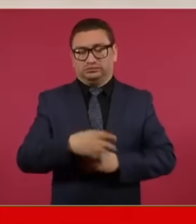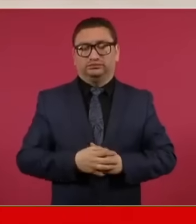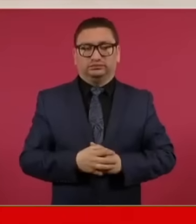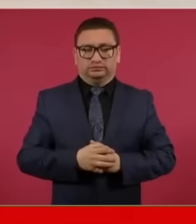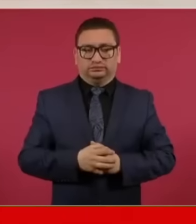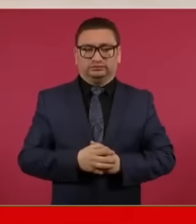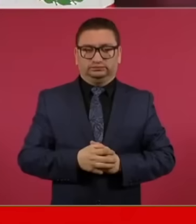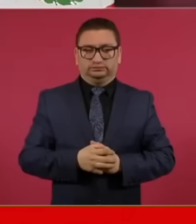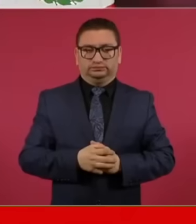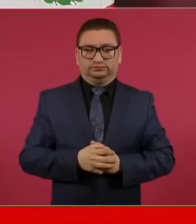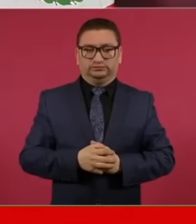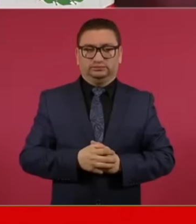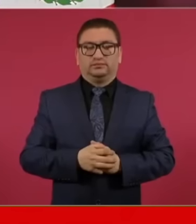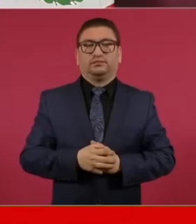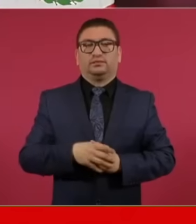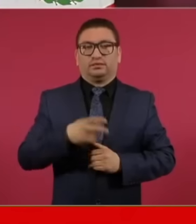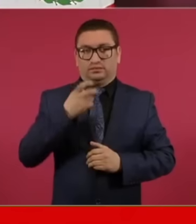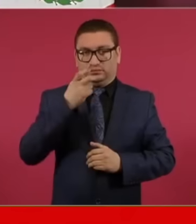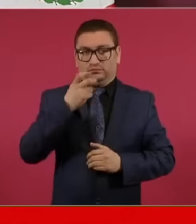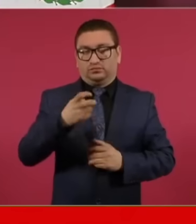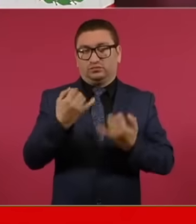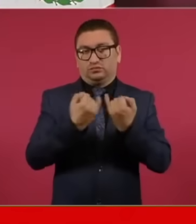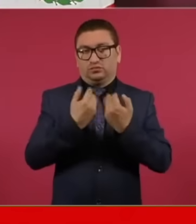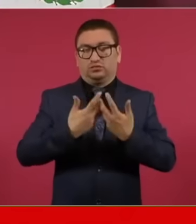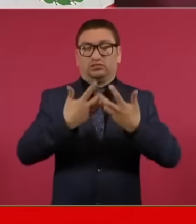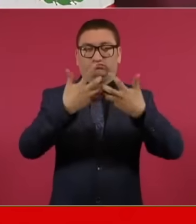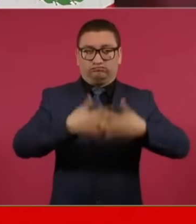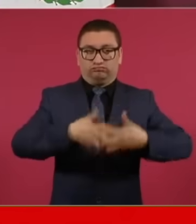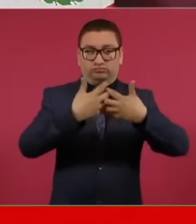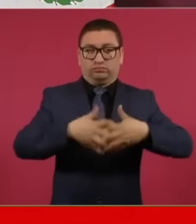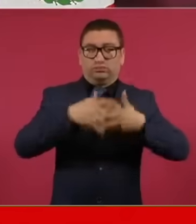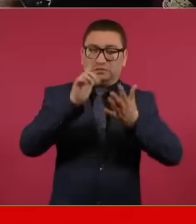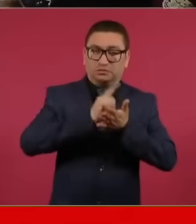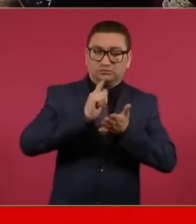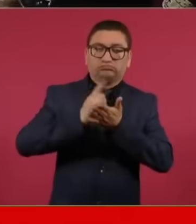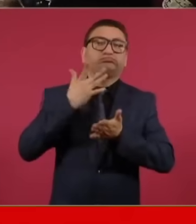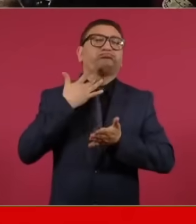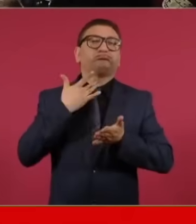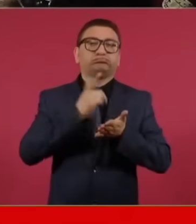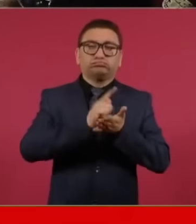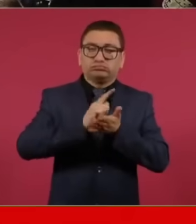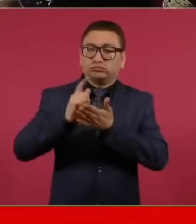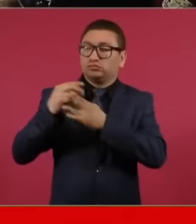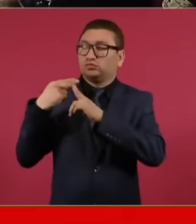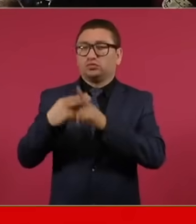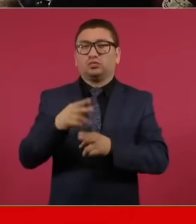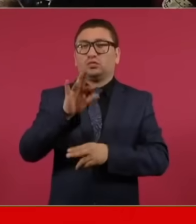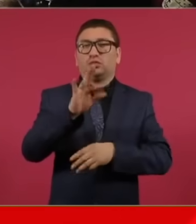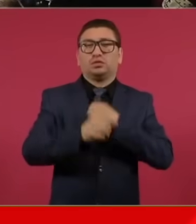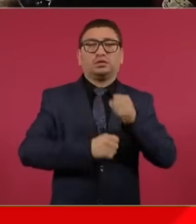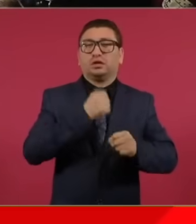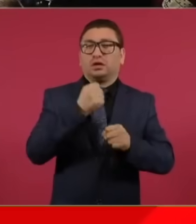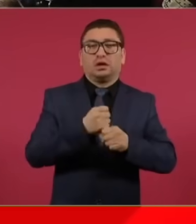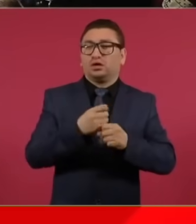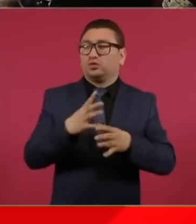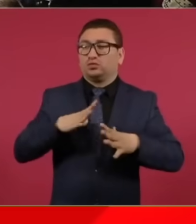Y en el caso de la refinería, imagínense, en 40 años no hicieron una nueva